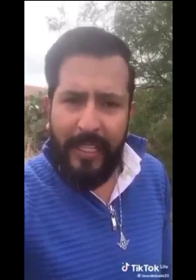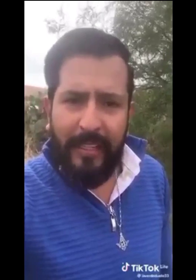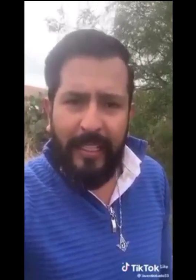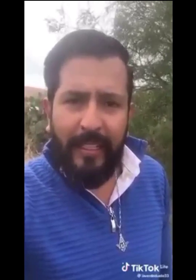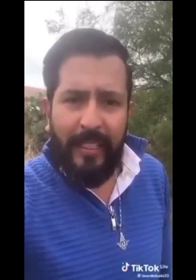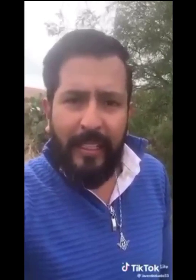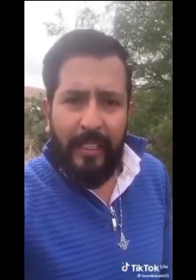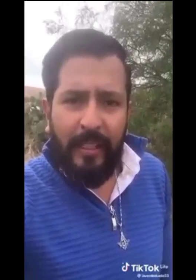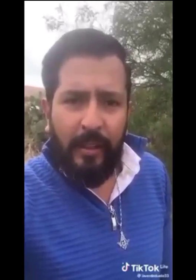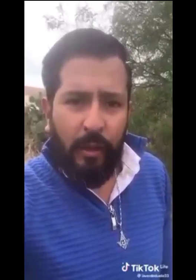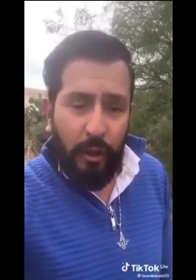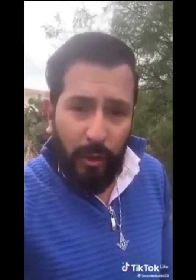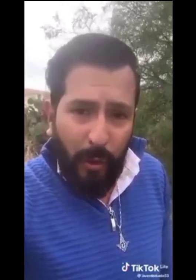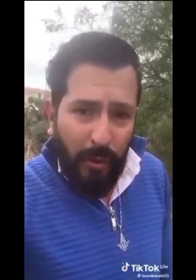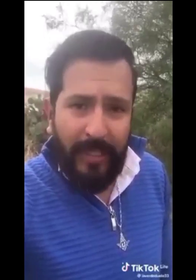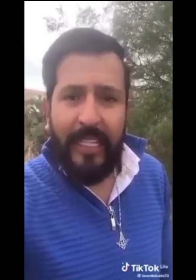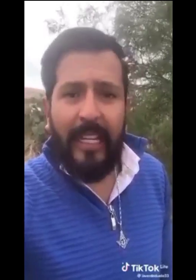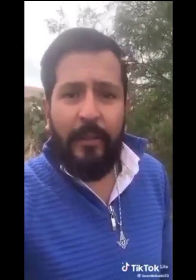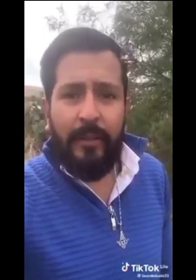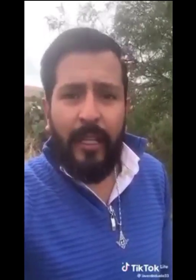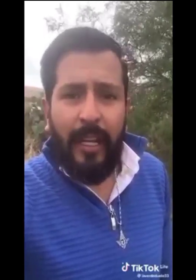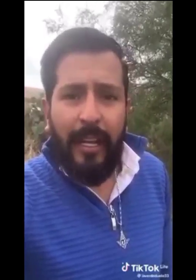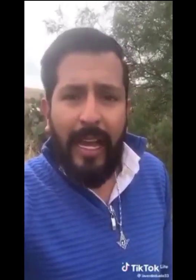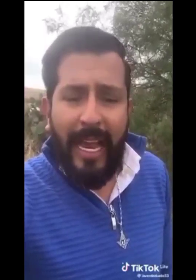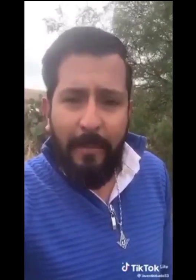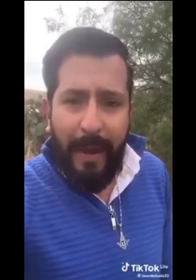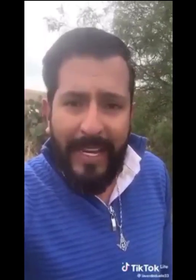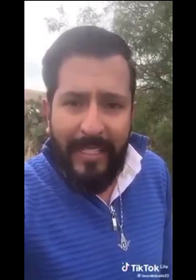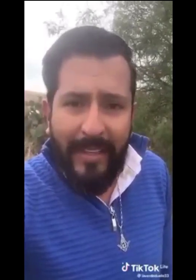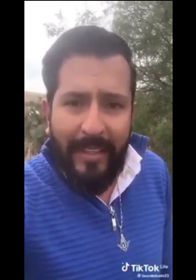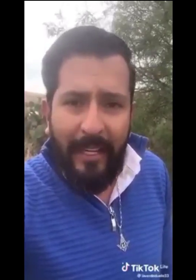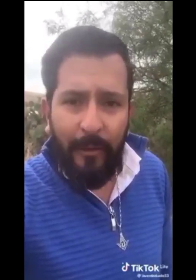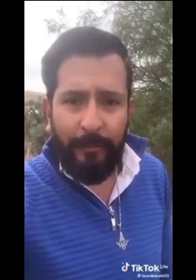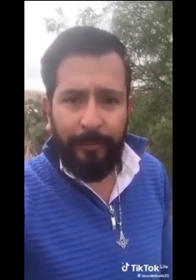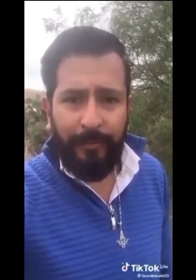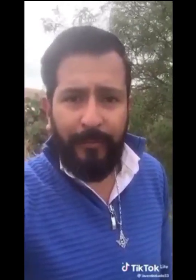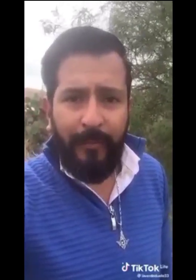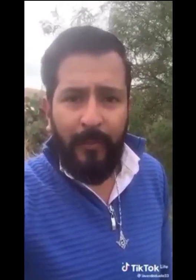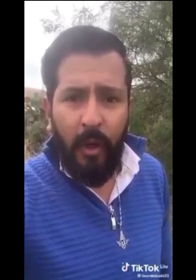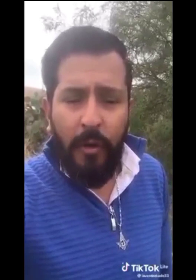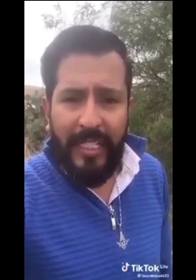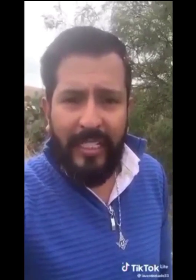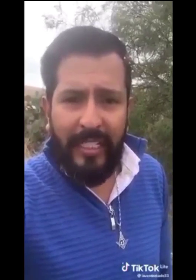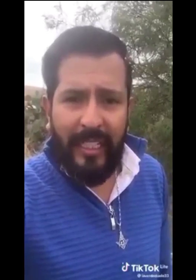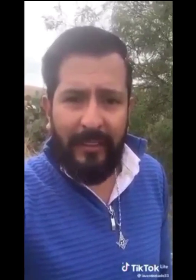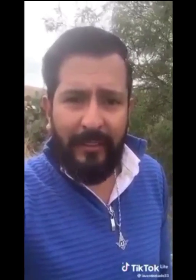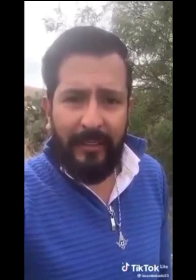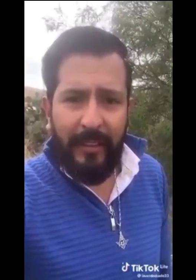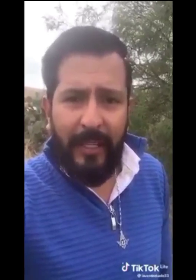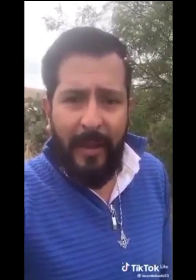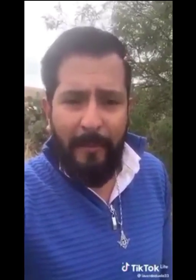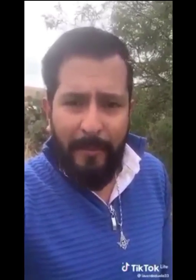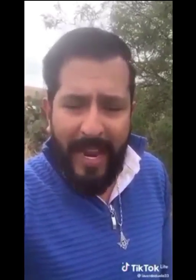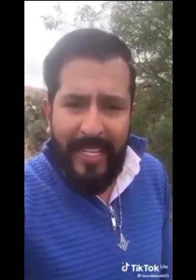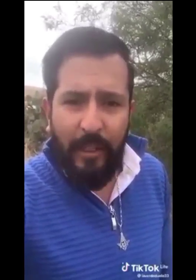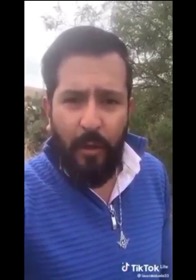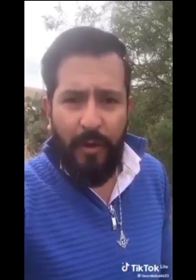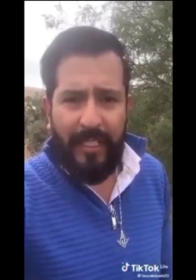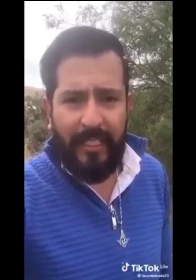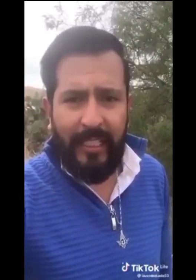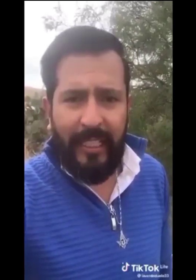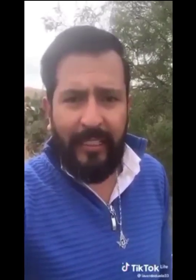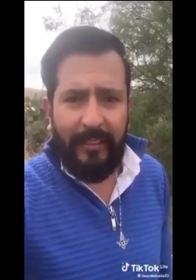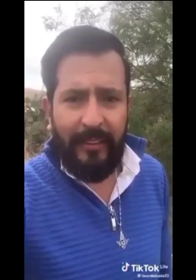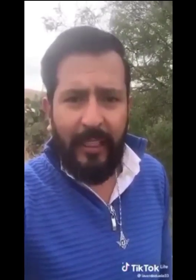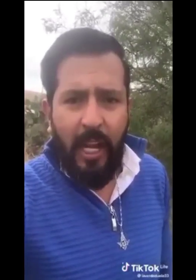señor presidente, nosotros los mexicanos, el país entero lo necesita. México